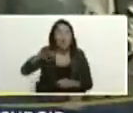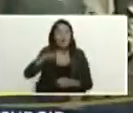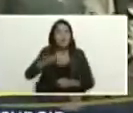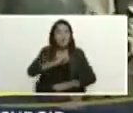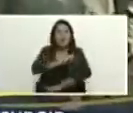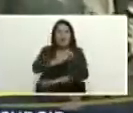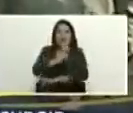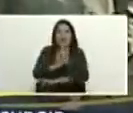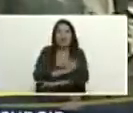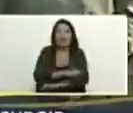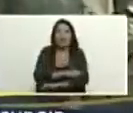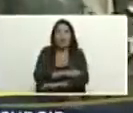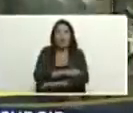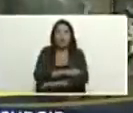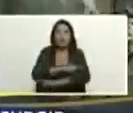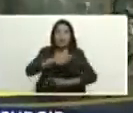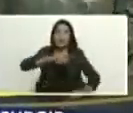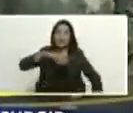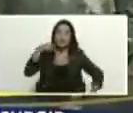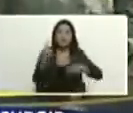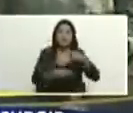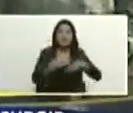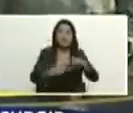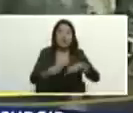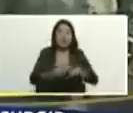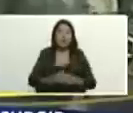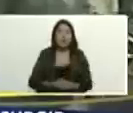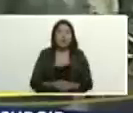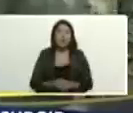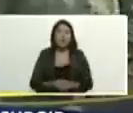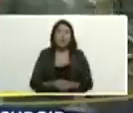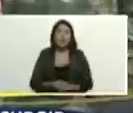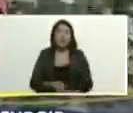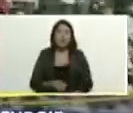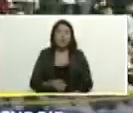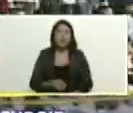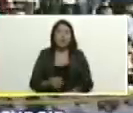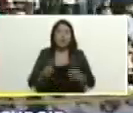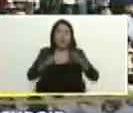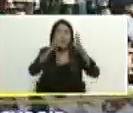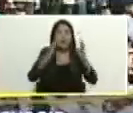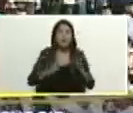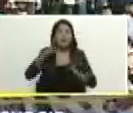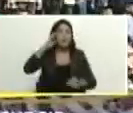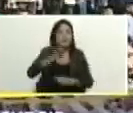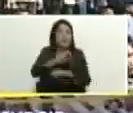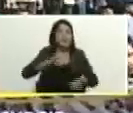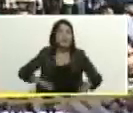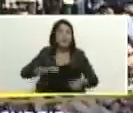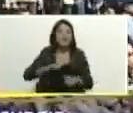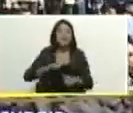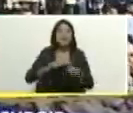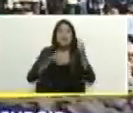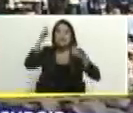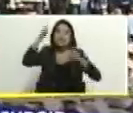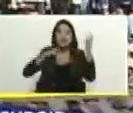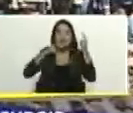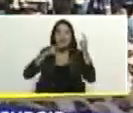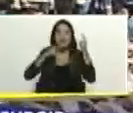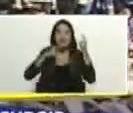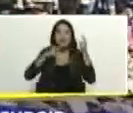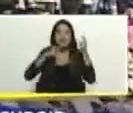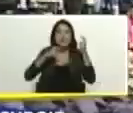por la fuerza revolucionaria de la casa militar del presidente Hugo Chávez. Nuestra